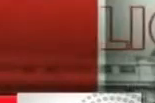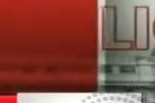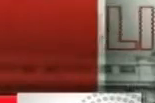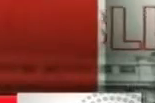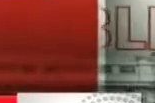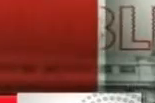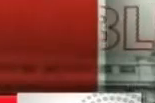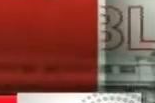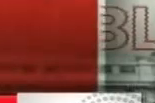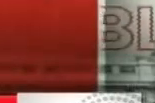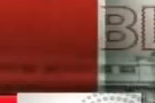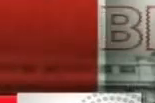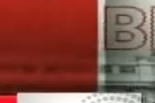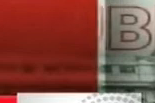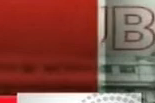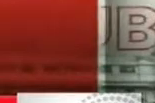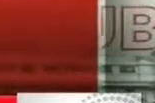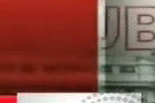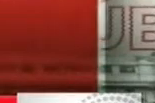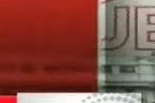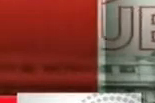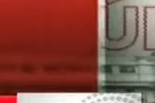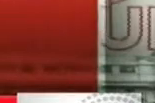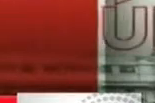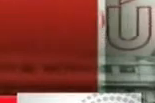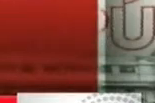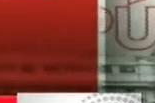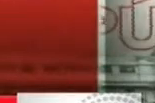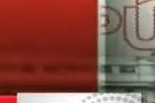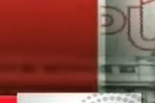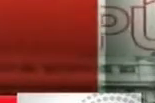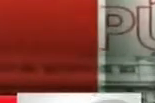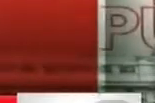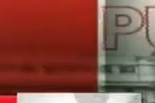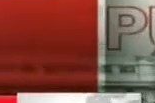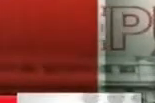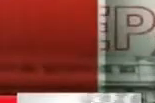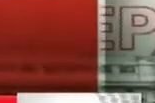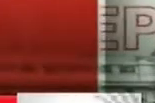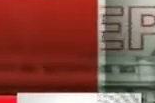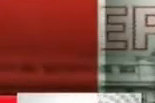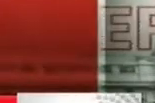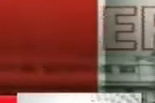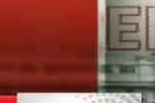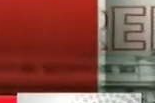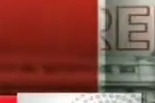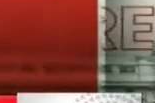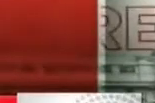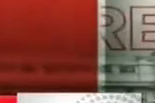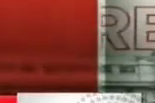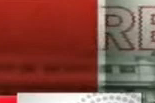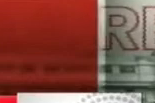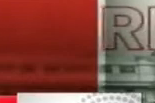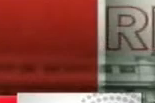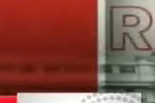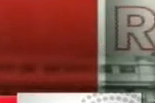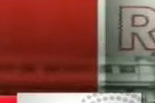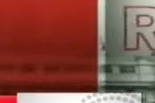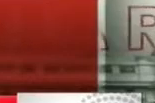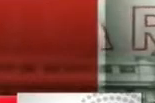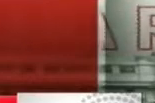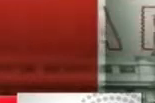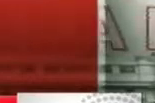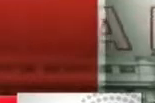congresistas, a fin de ordenar su participación, pedimos anotarse a través del chat